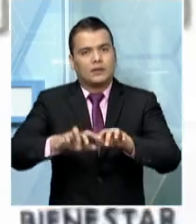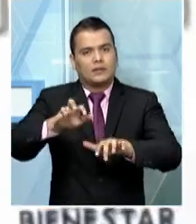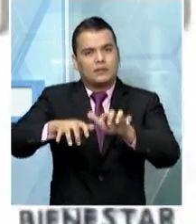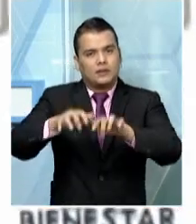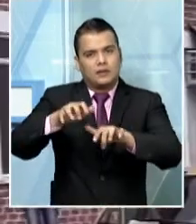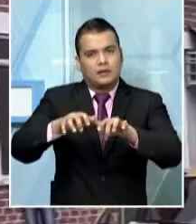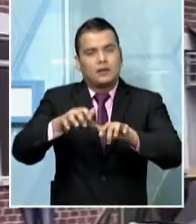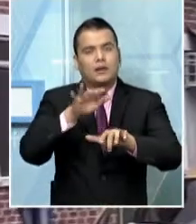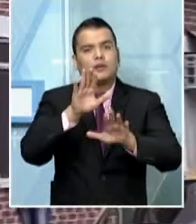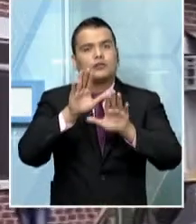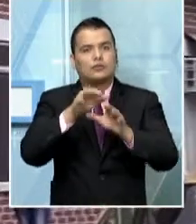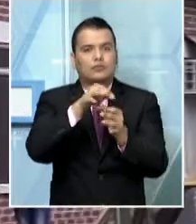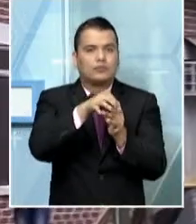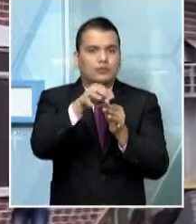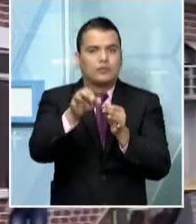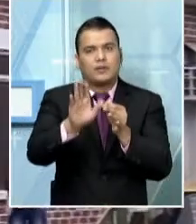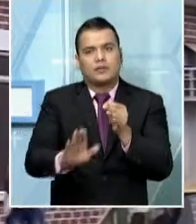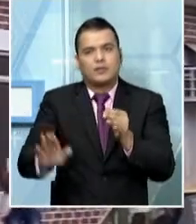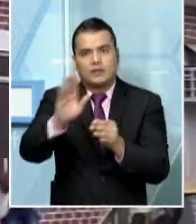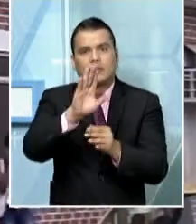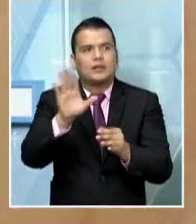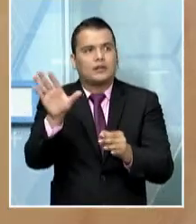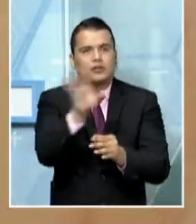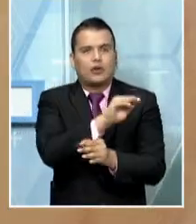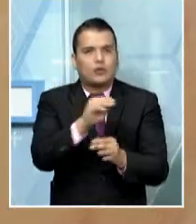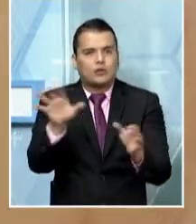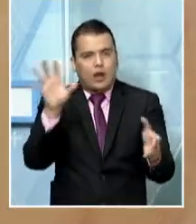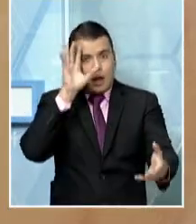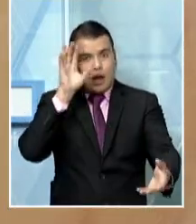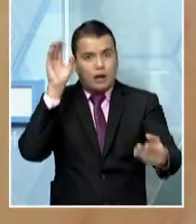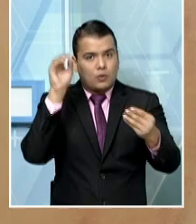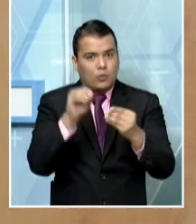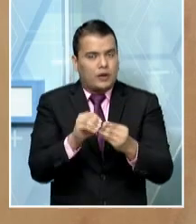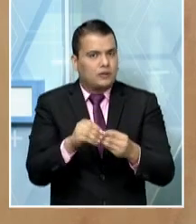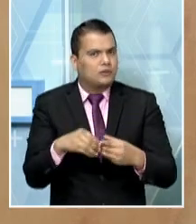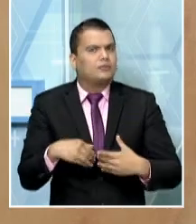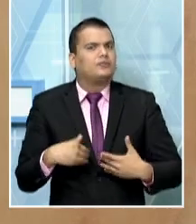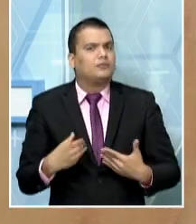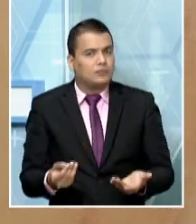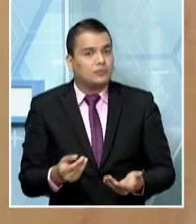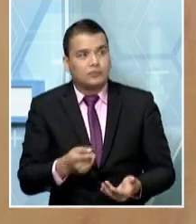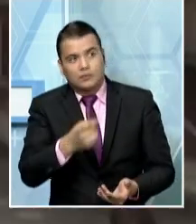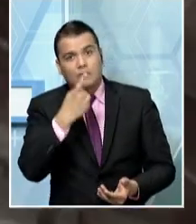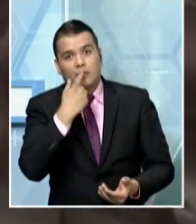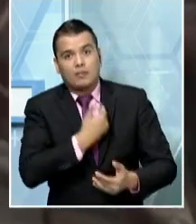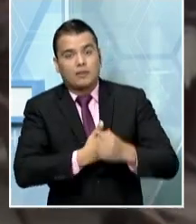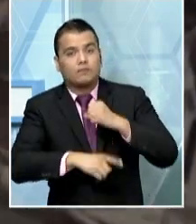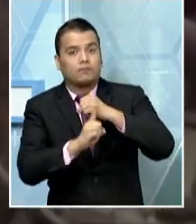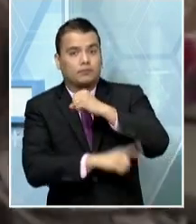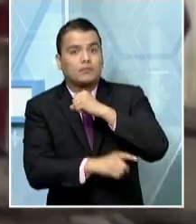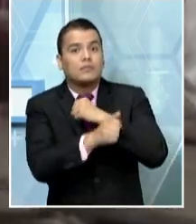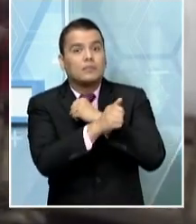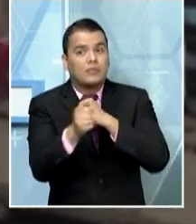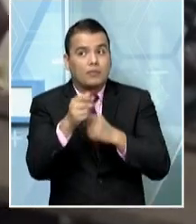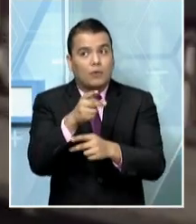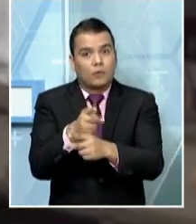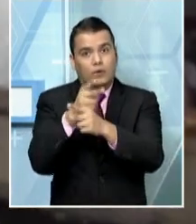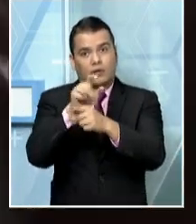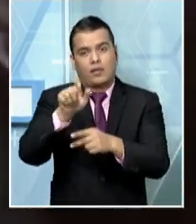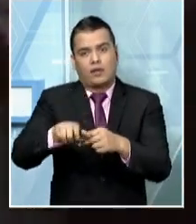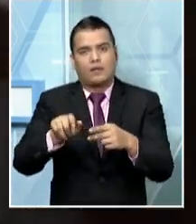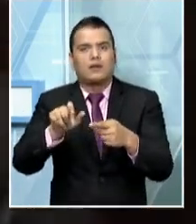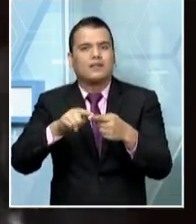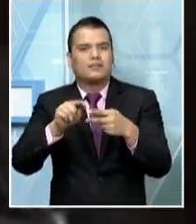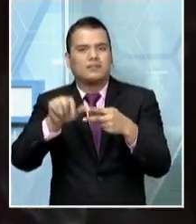municipales los alcaldes porque es la responsabilidad de los padres frente a los menores de a el paciente de guapi